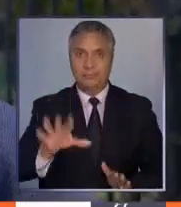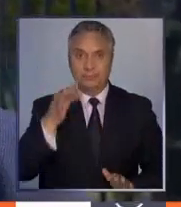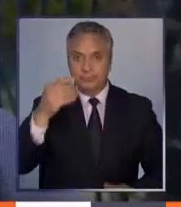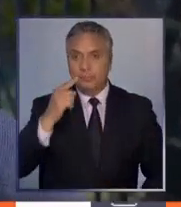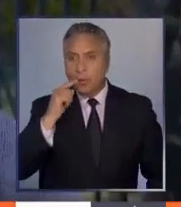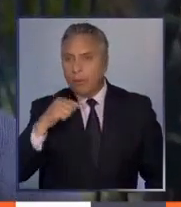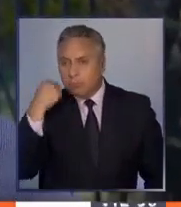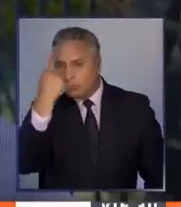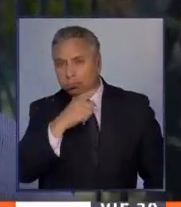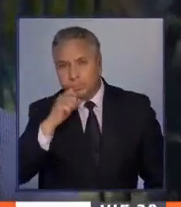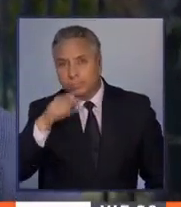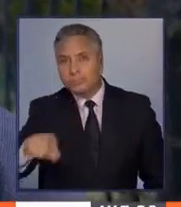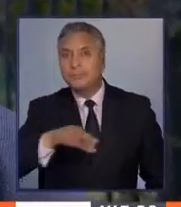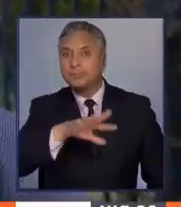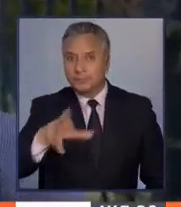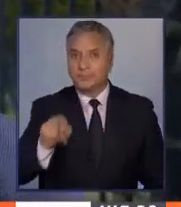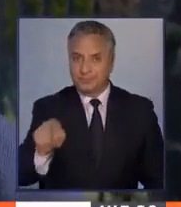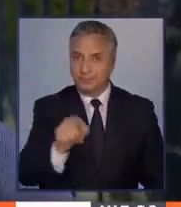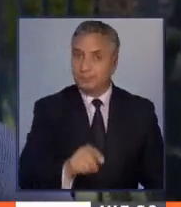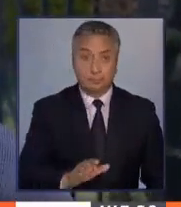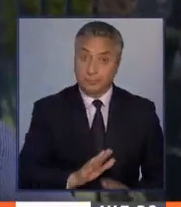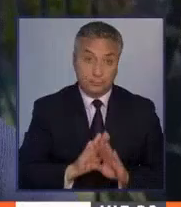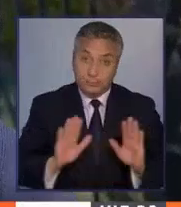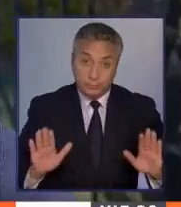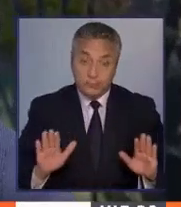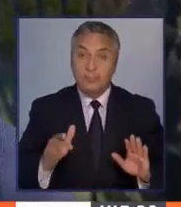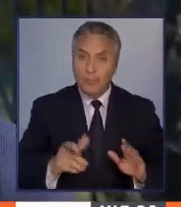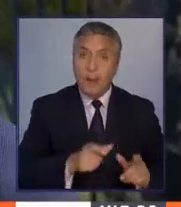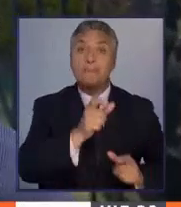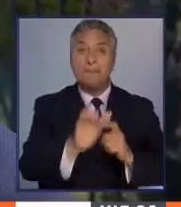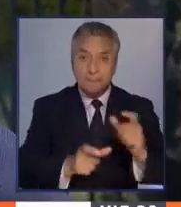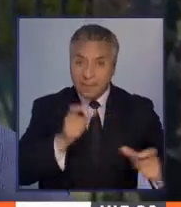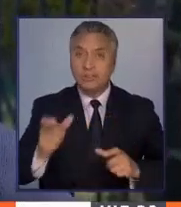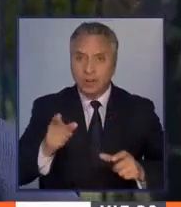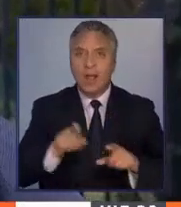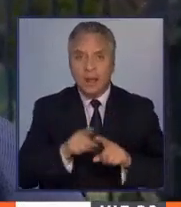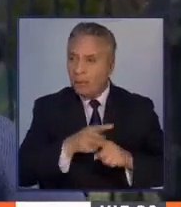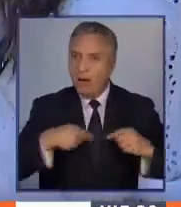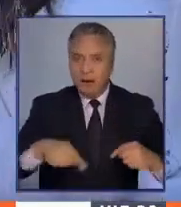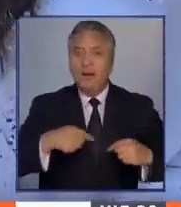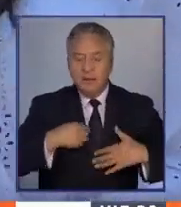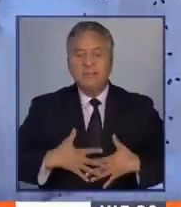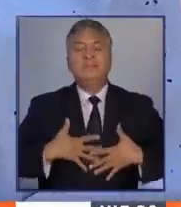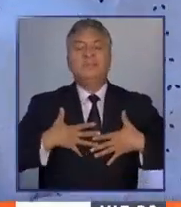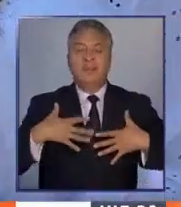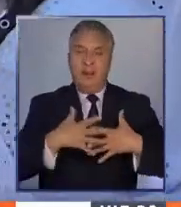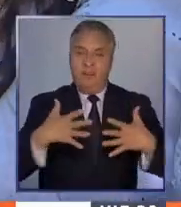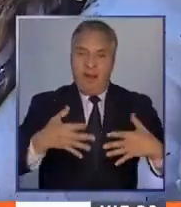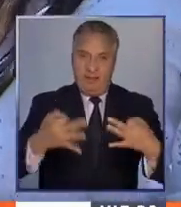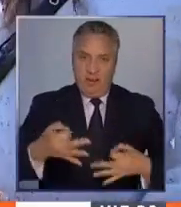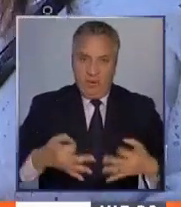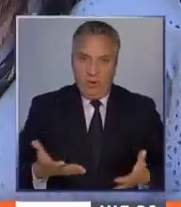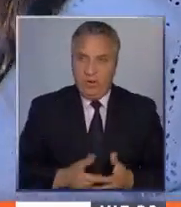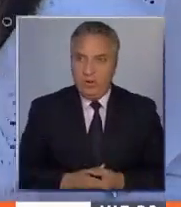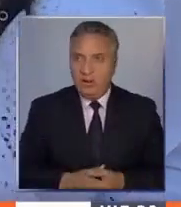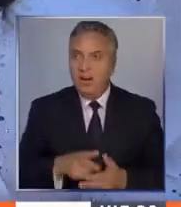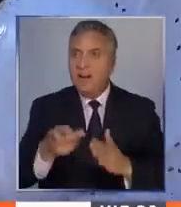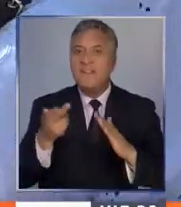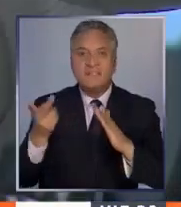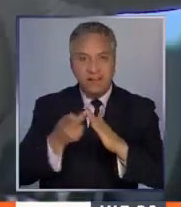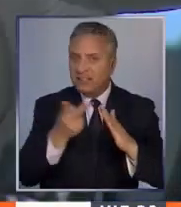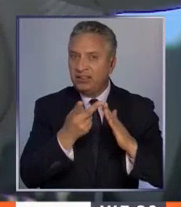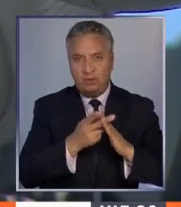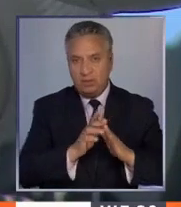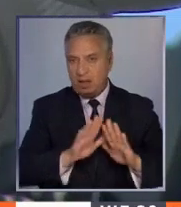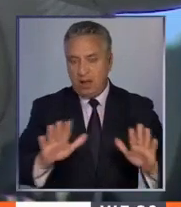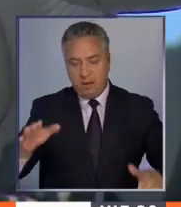que anduvieron por este lado. Pero de todas maneras la gente en general nos sentimos más seguros. Los mismos vecinos, cansados de la